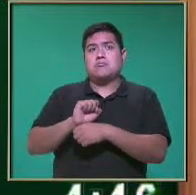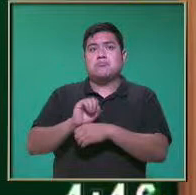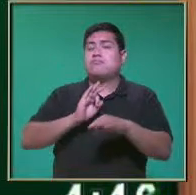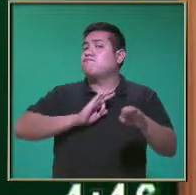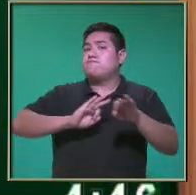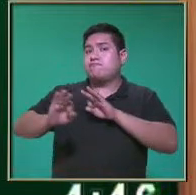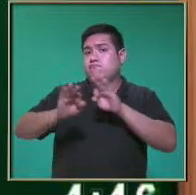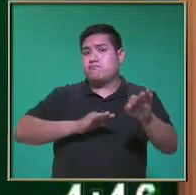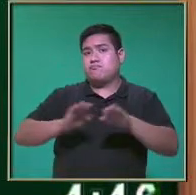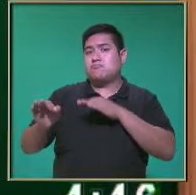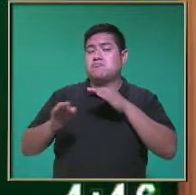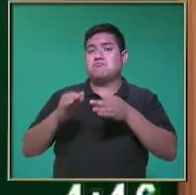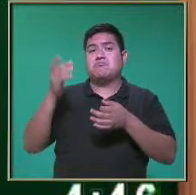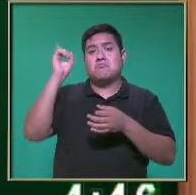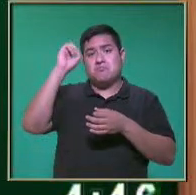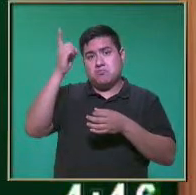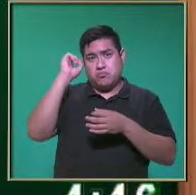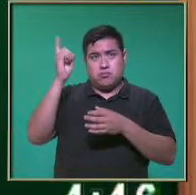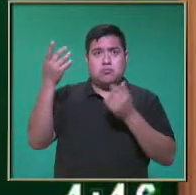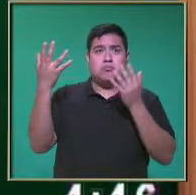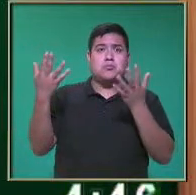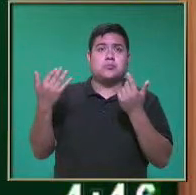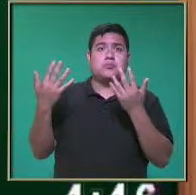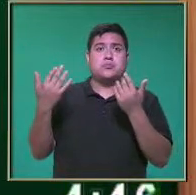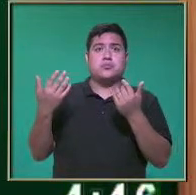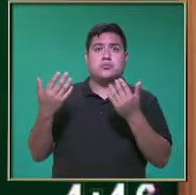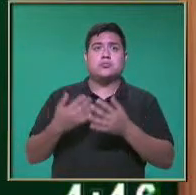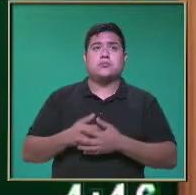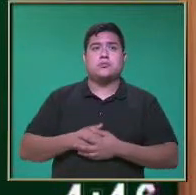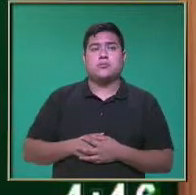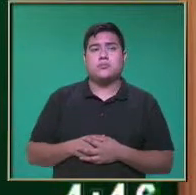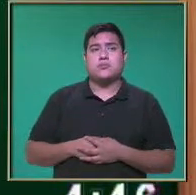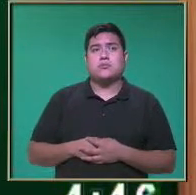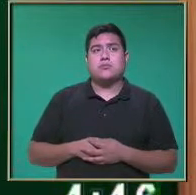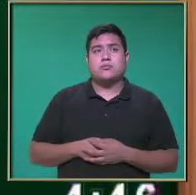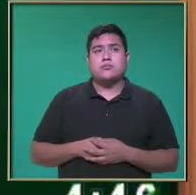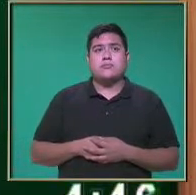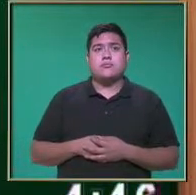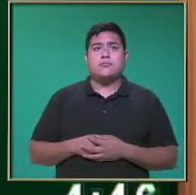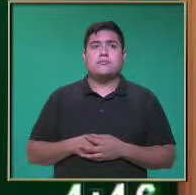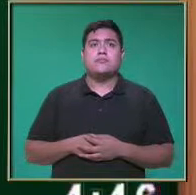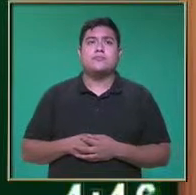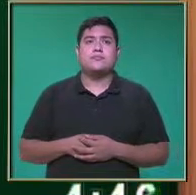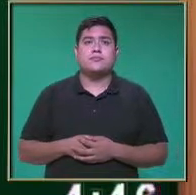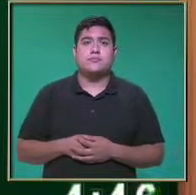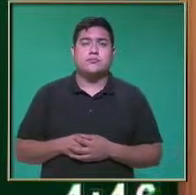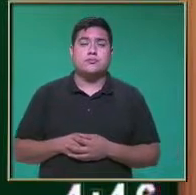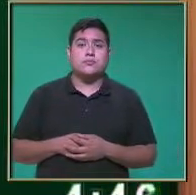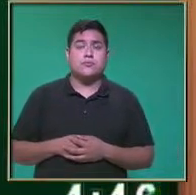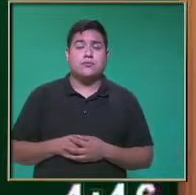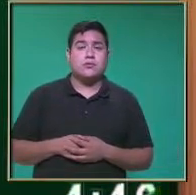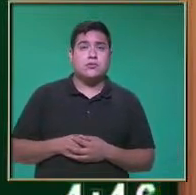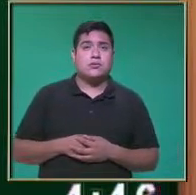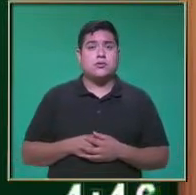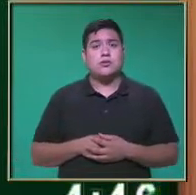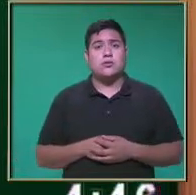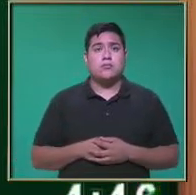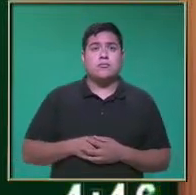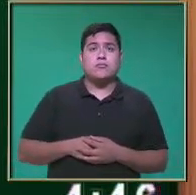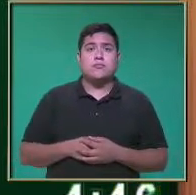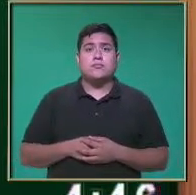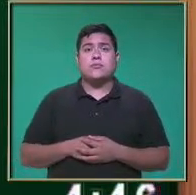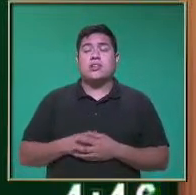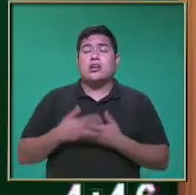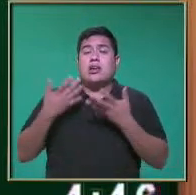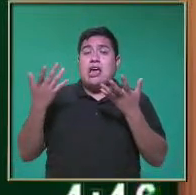más, él trabajó sin ningún caballo. What was the farmer's son doing when he fell and broke his leg? ¿Qué estaba haciendo el hijo del